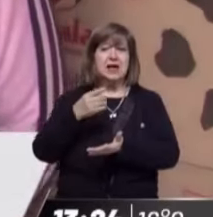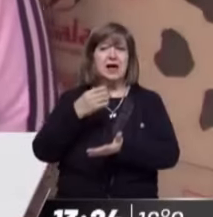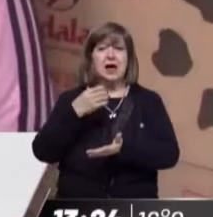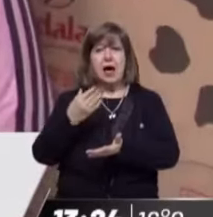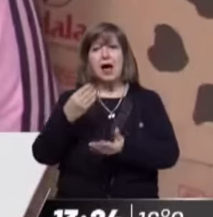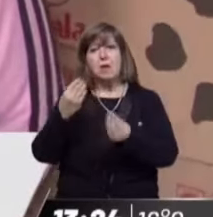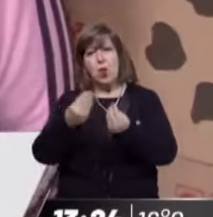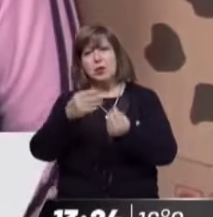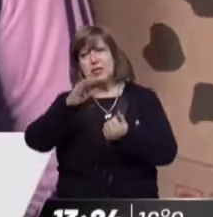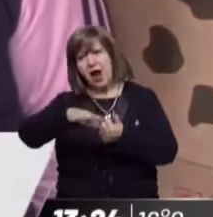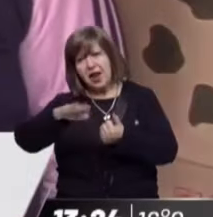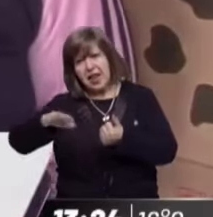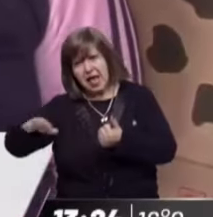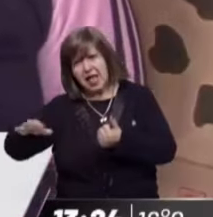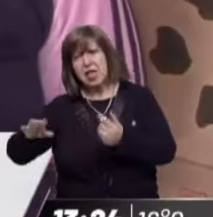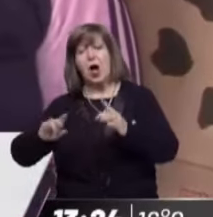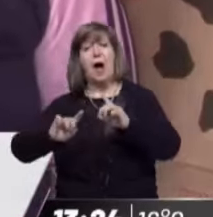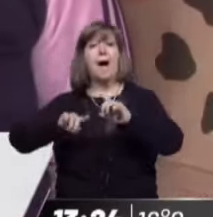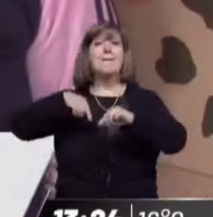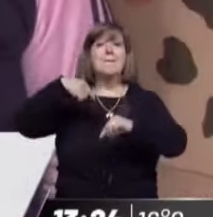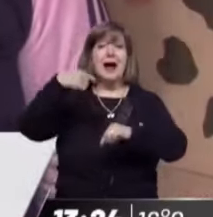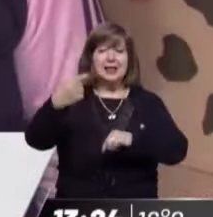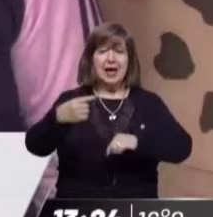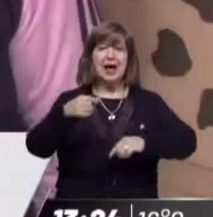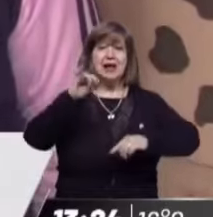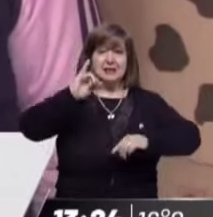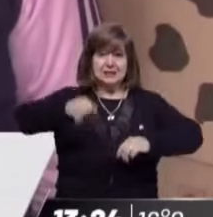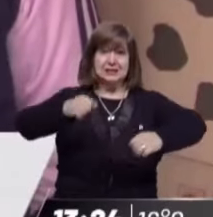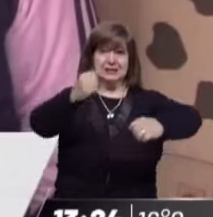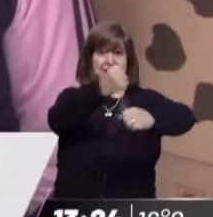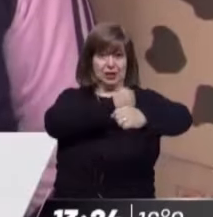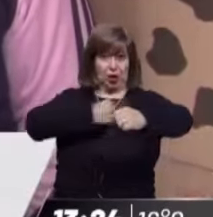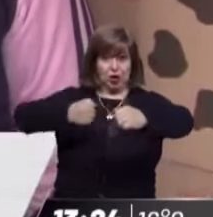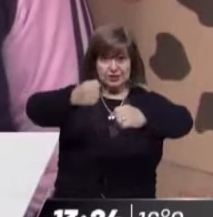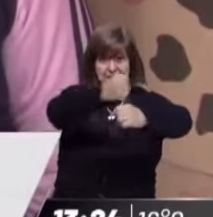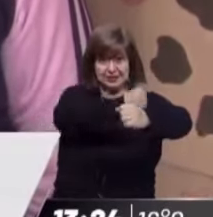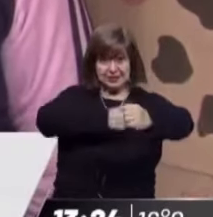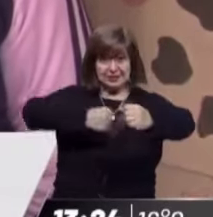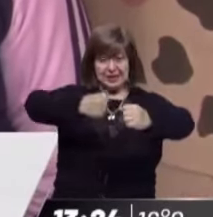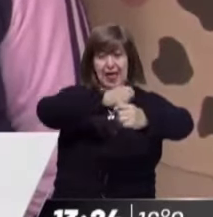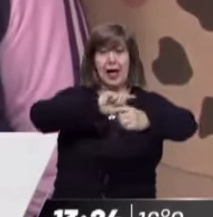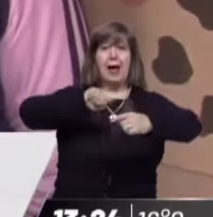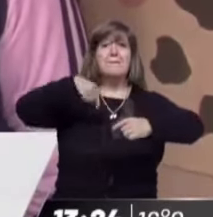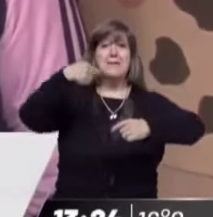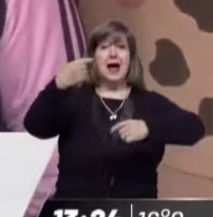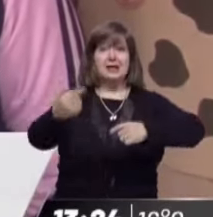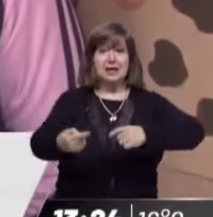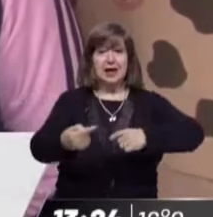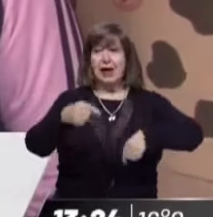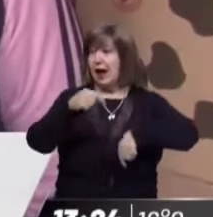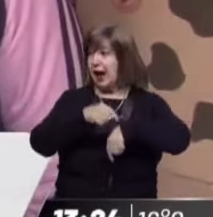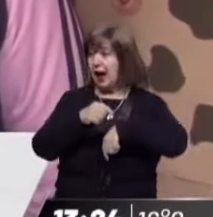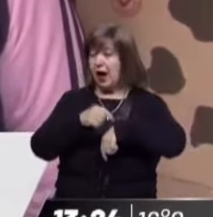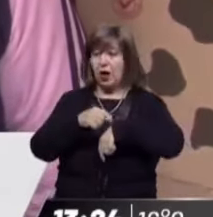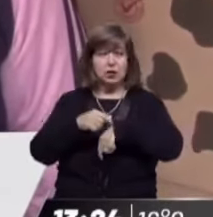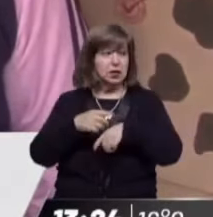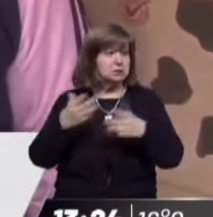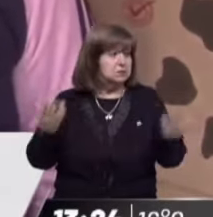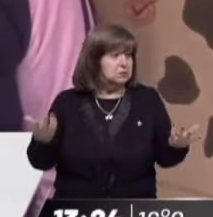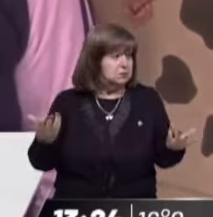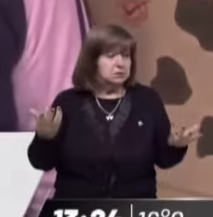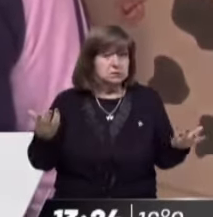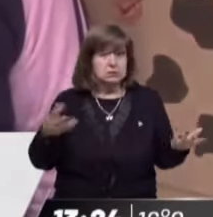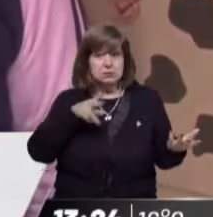un montón de personas mañana por ejemplo se cocina acá en los horneritos y por ejemplo a esta hora aún no se sabe Con